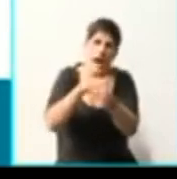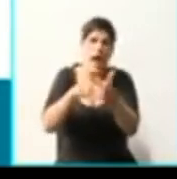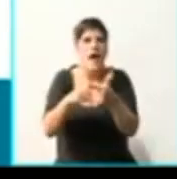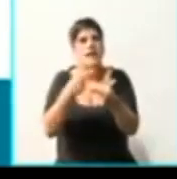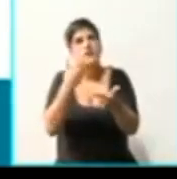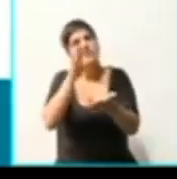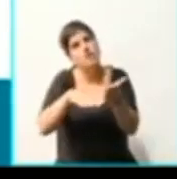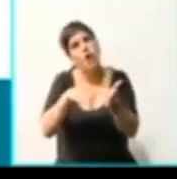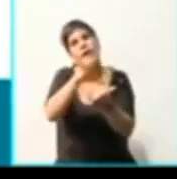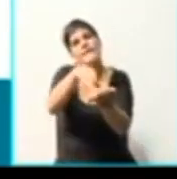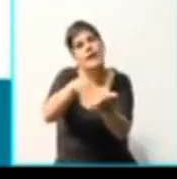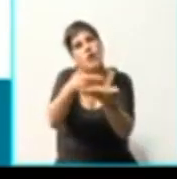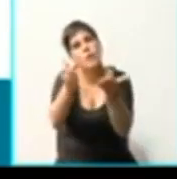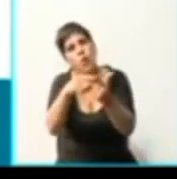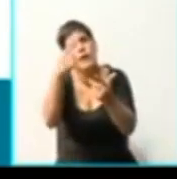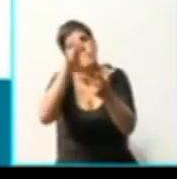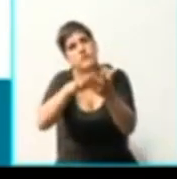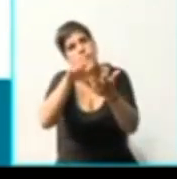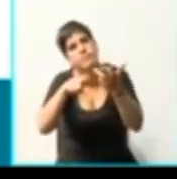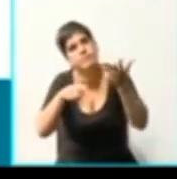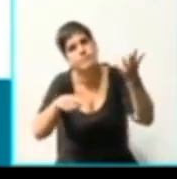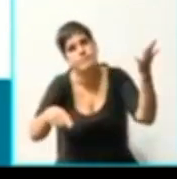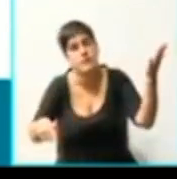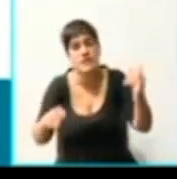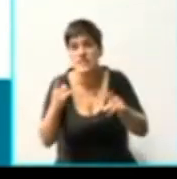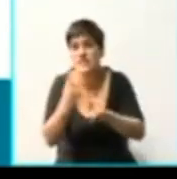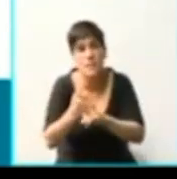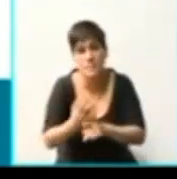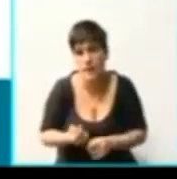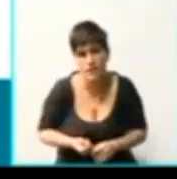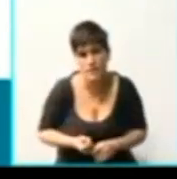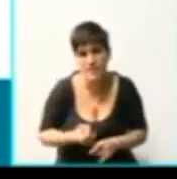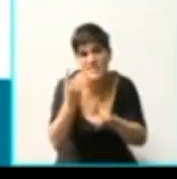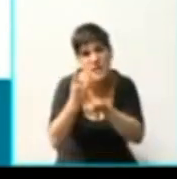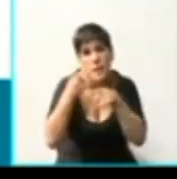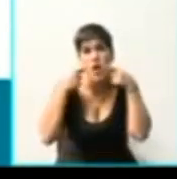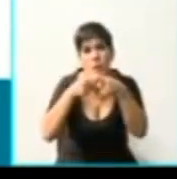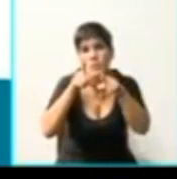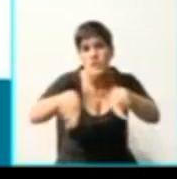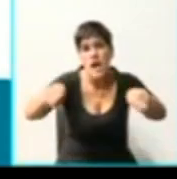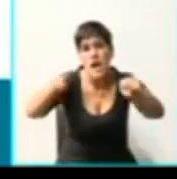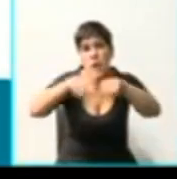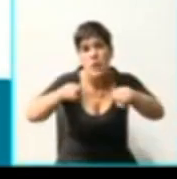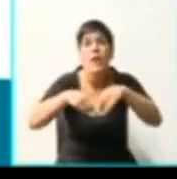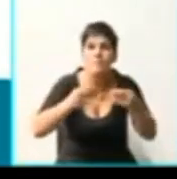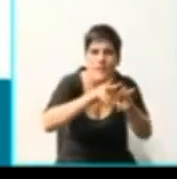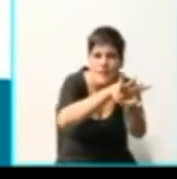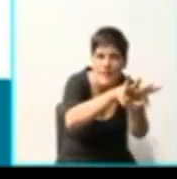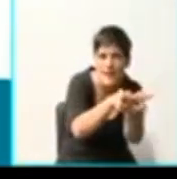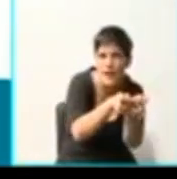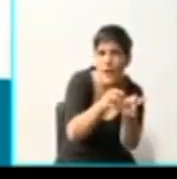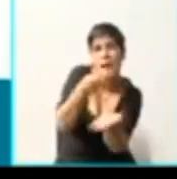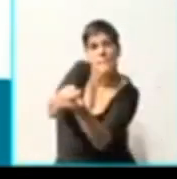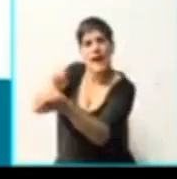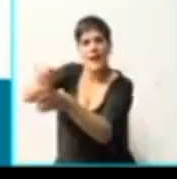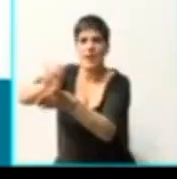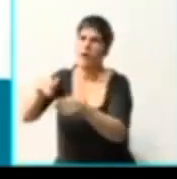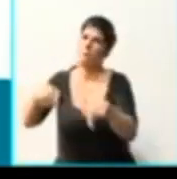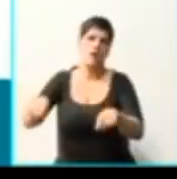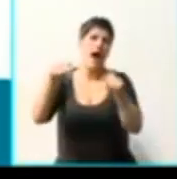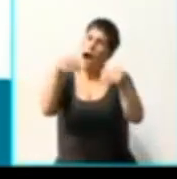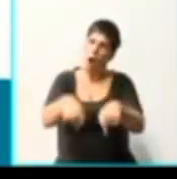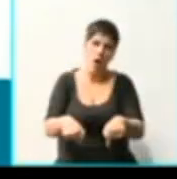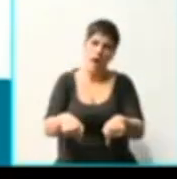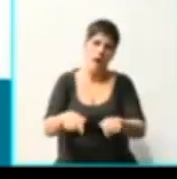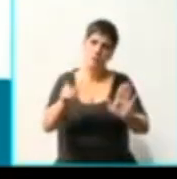de esta ciudad, de alguna tierra de esta ciudad. Todo con el mismo destino. Pero esta vez creo que llegaron muy